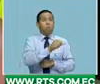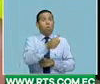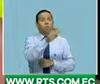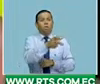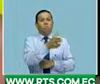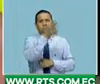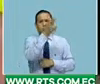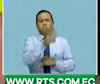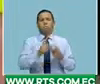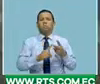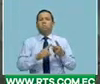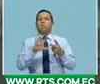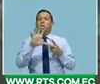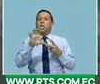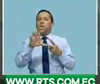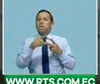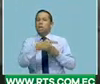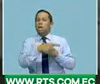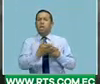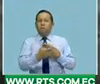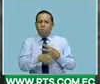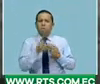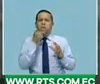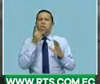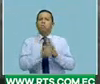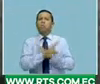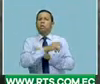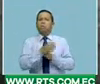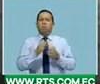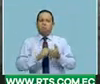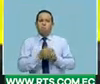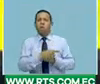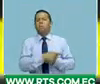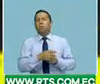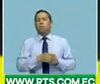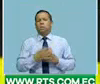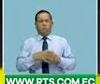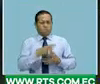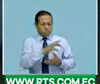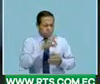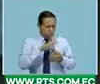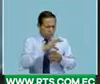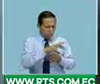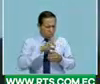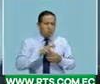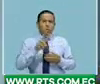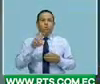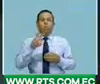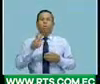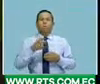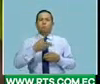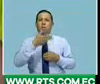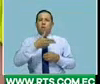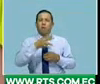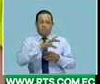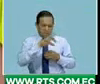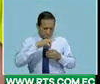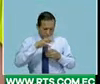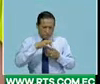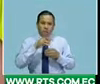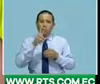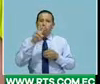un delito flagrante. Evidencias tenemos 12 indicios balísticos que fueron levantados por la policía científica,